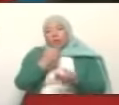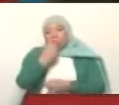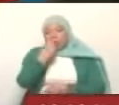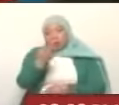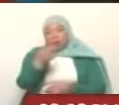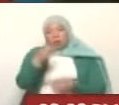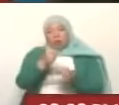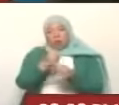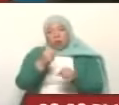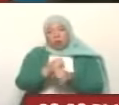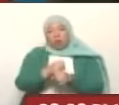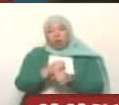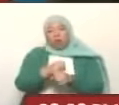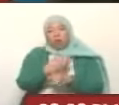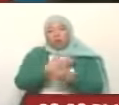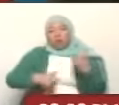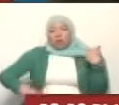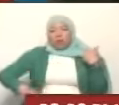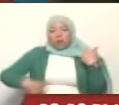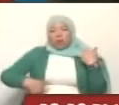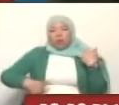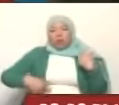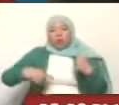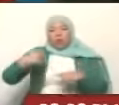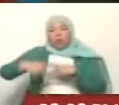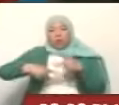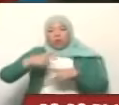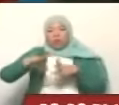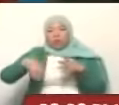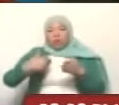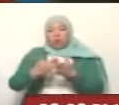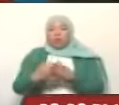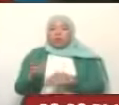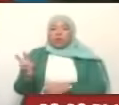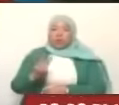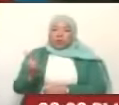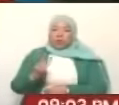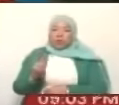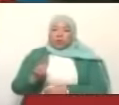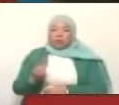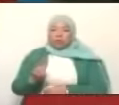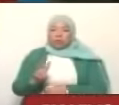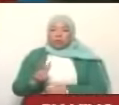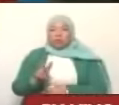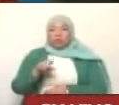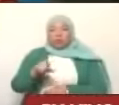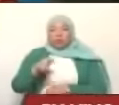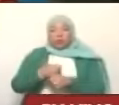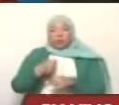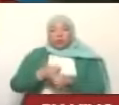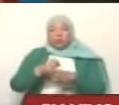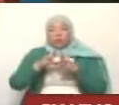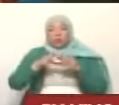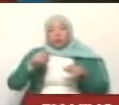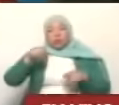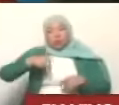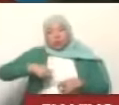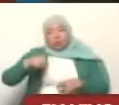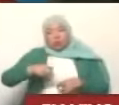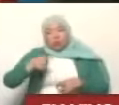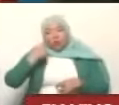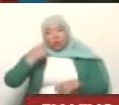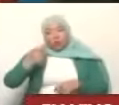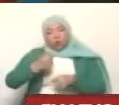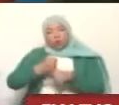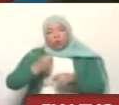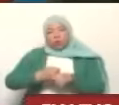toda la clase trabajadora petrolera, gasífera y petroquímica de todo el territorio nacional, a usted y a todos los que hoy nos ven